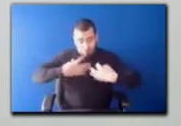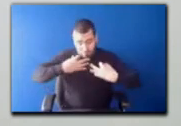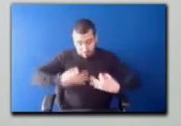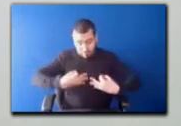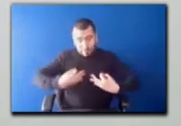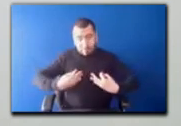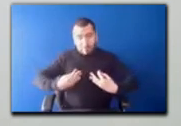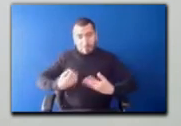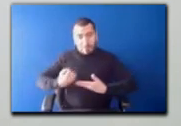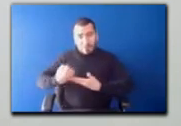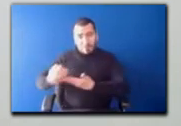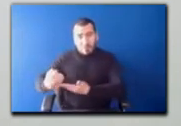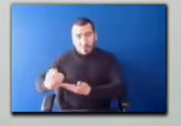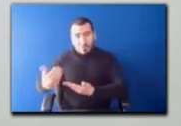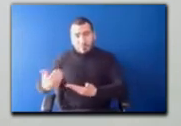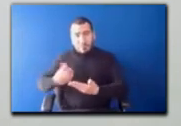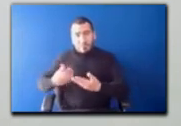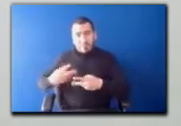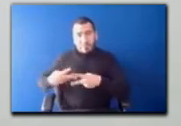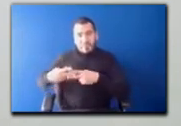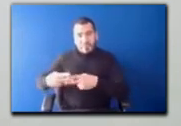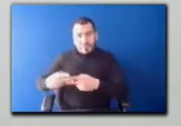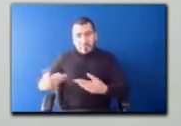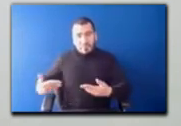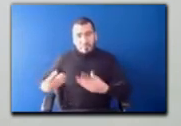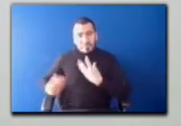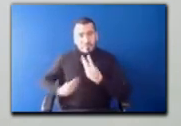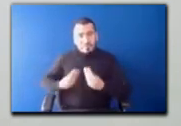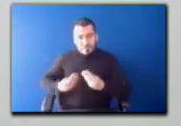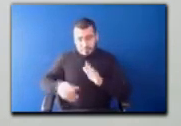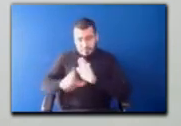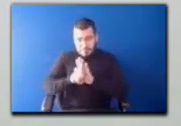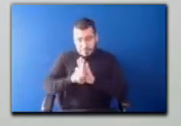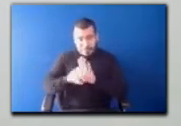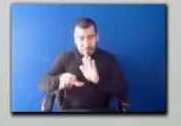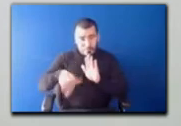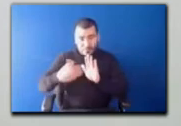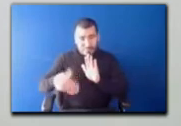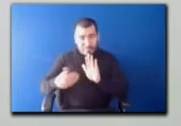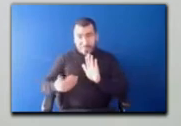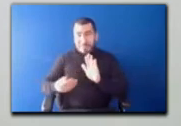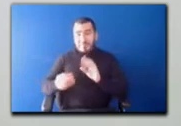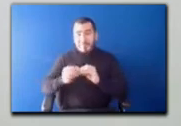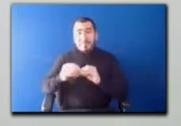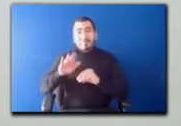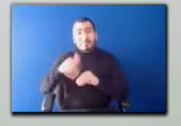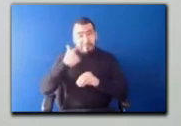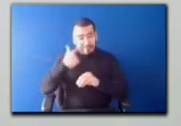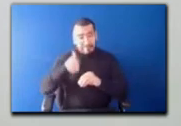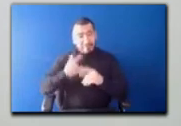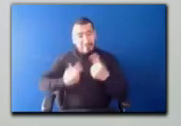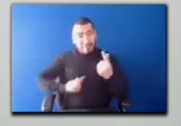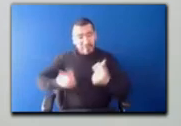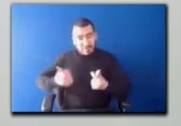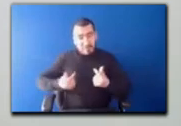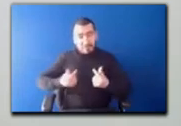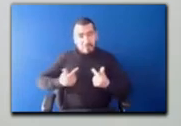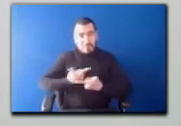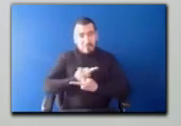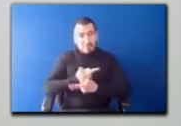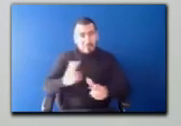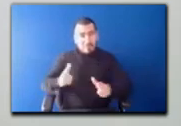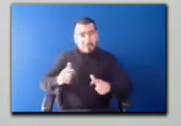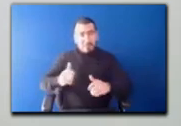sacar un crédito. Claro que esto no es legal. Recuerden que la financiación es una actividad libre, cualquier persona puede financiar, por eso es que